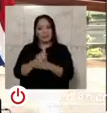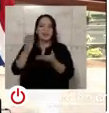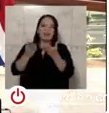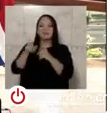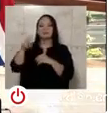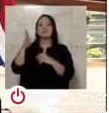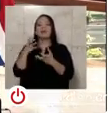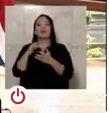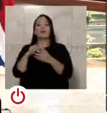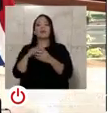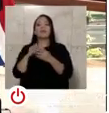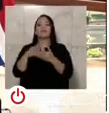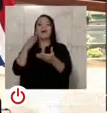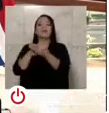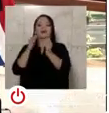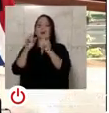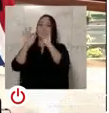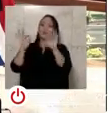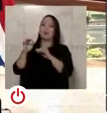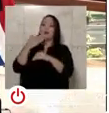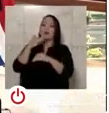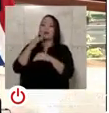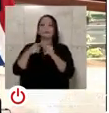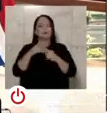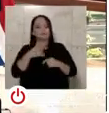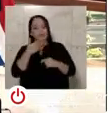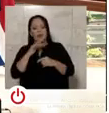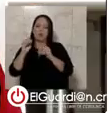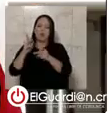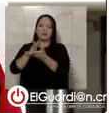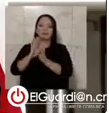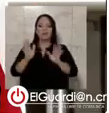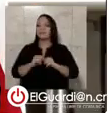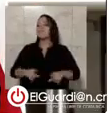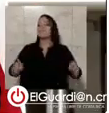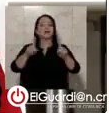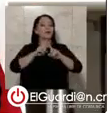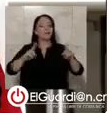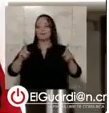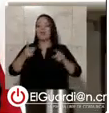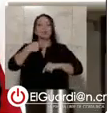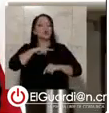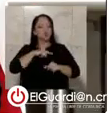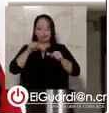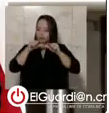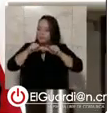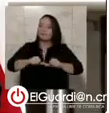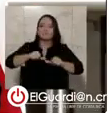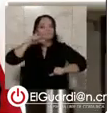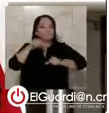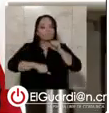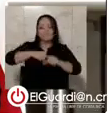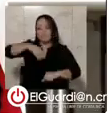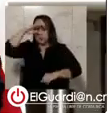dando. Dennos crédito, no, señor ministro. Vamos a dejar hasta la última gota de sudor y sangre